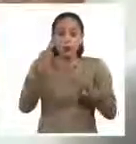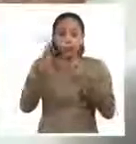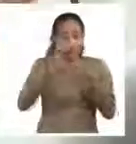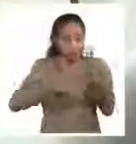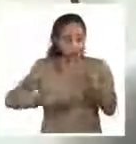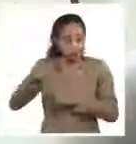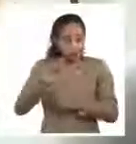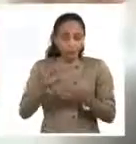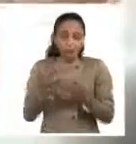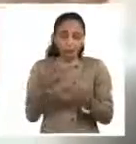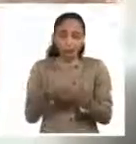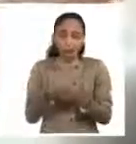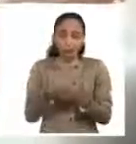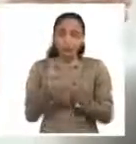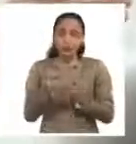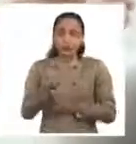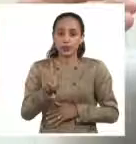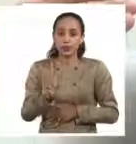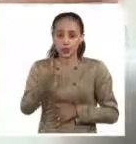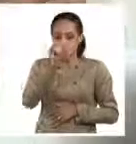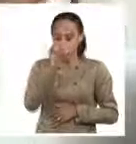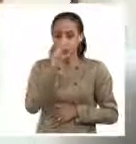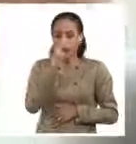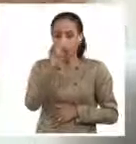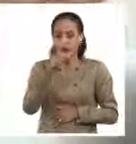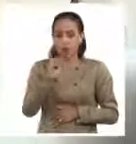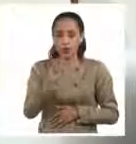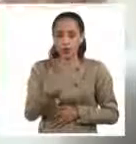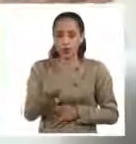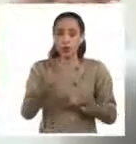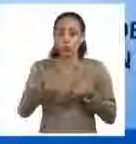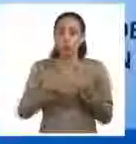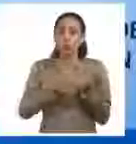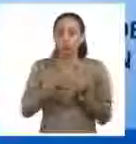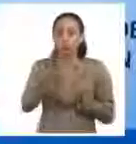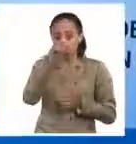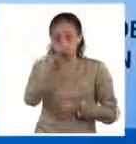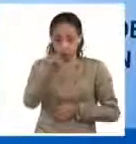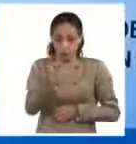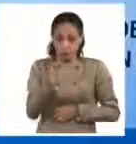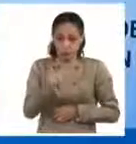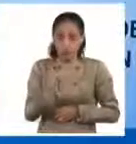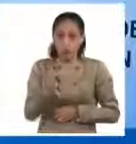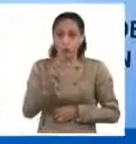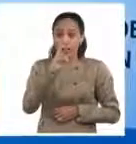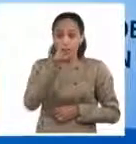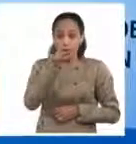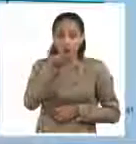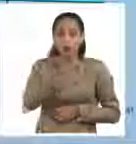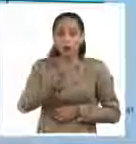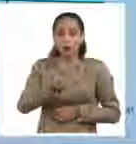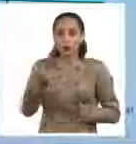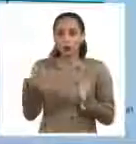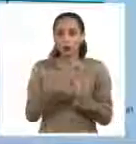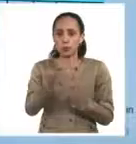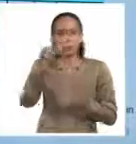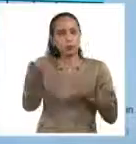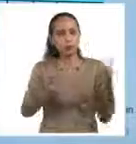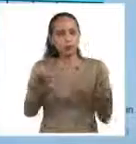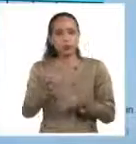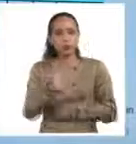fase 3 de Soberana 01 y La Plus, realizado por el Instituto Pasteur de Irán, a un universo de 24.000 participantes en